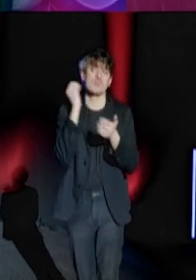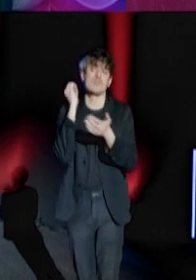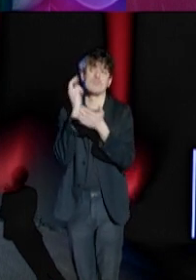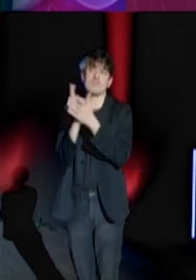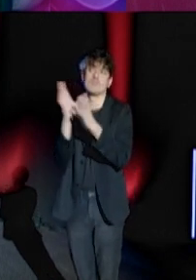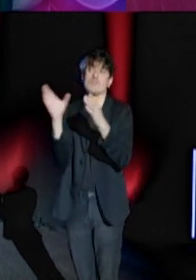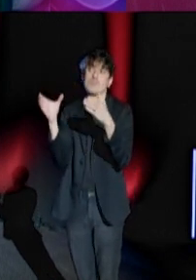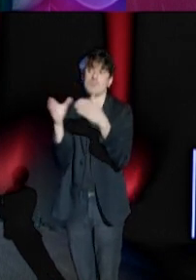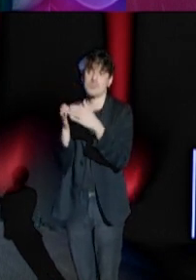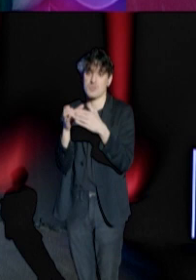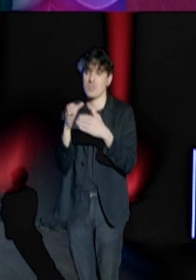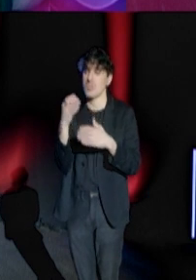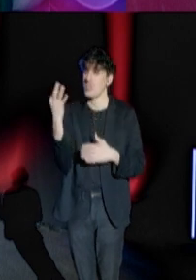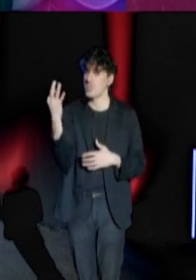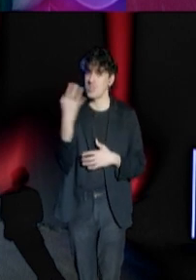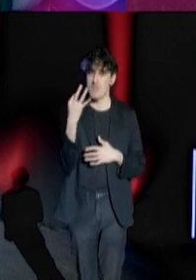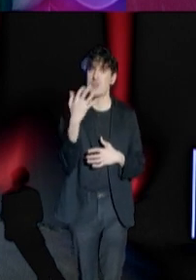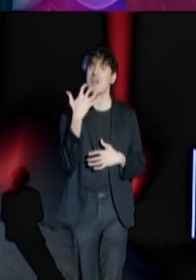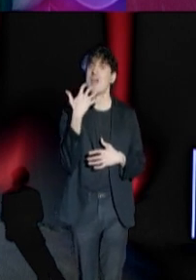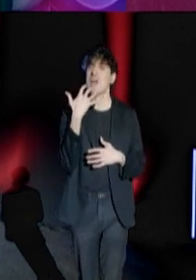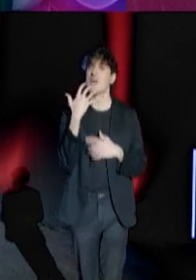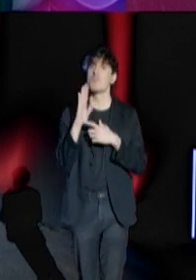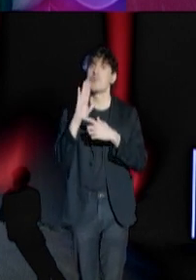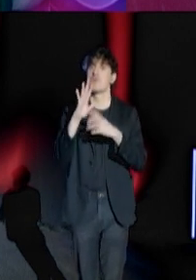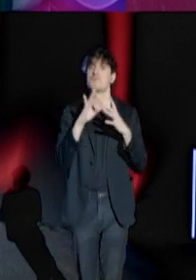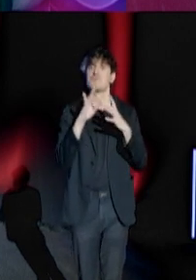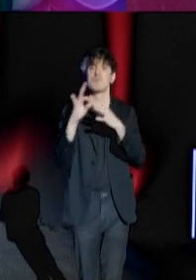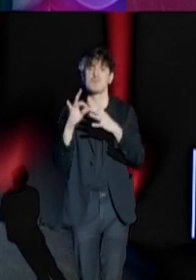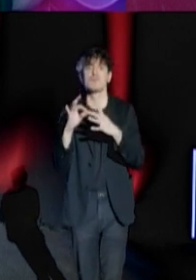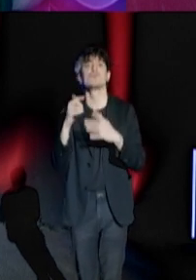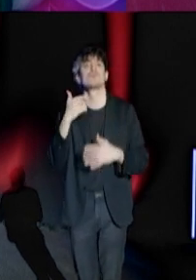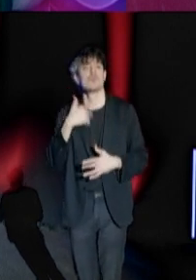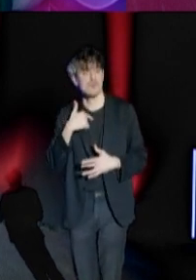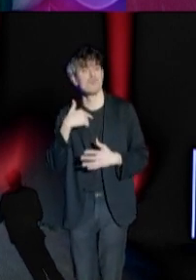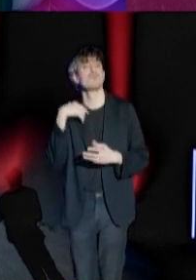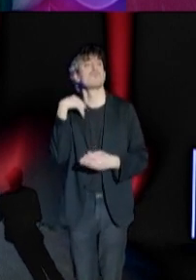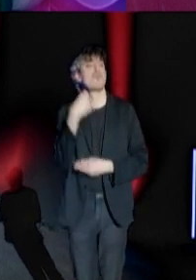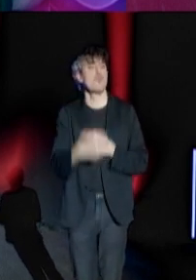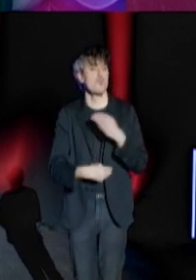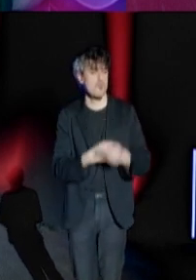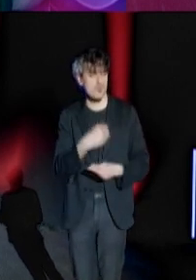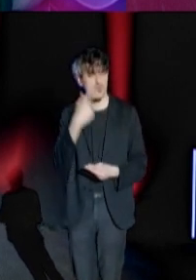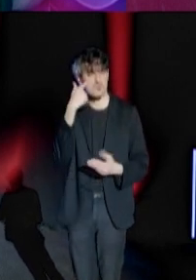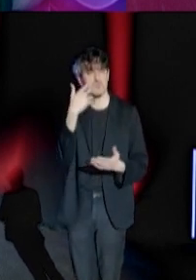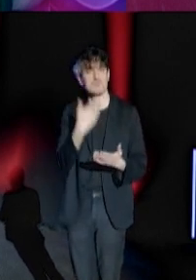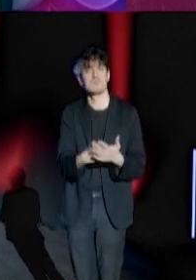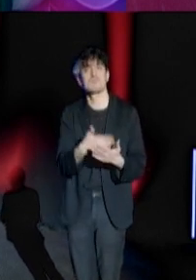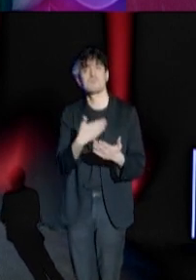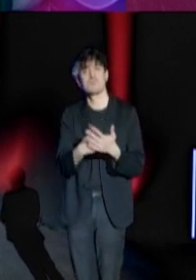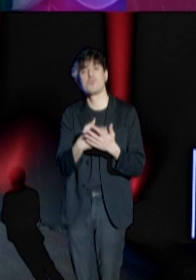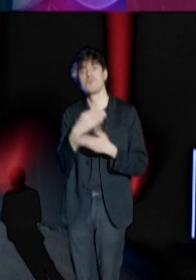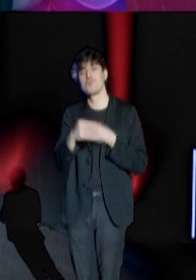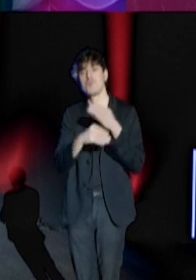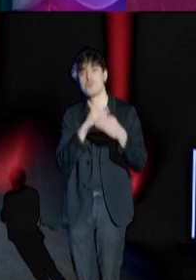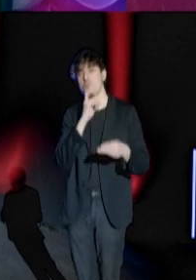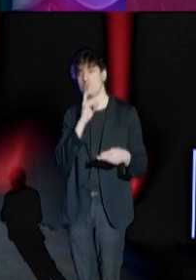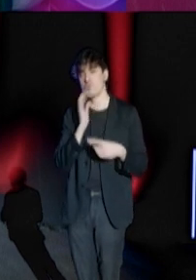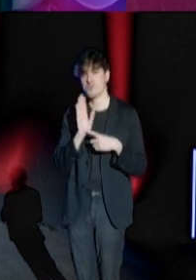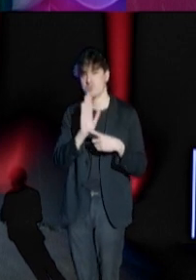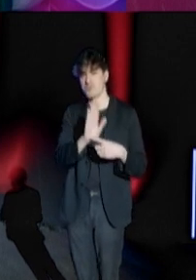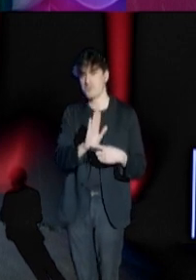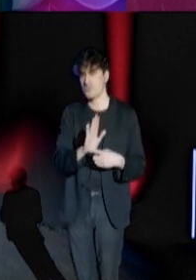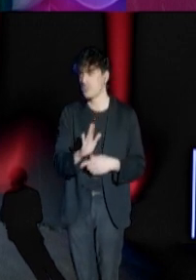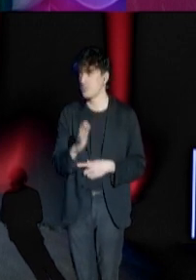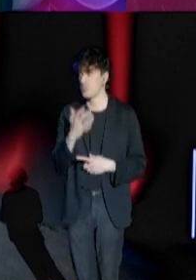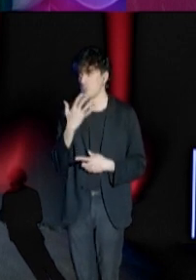lideras con el ejemplo o no funciona tú tienes que ser el primero en usarlo y el primero en demostrar cómo lo usas no esto es un día en mi